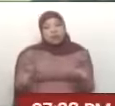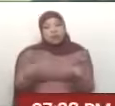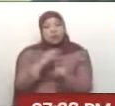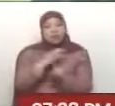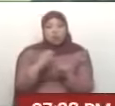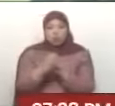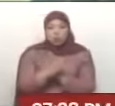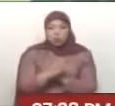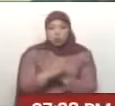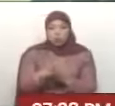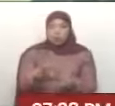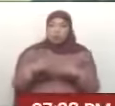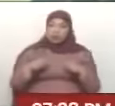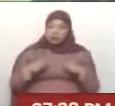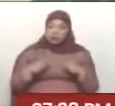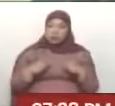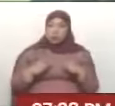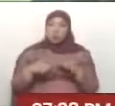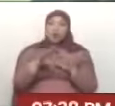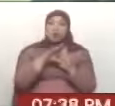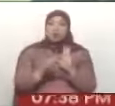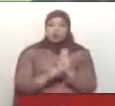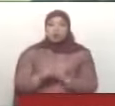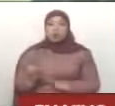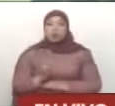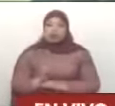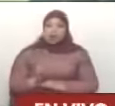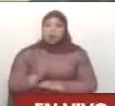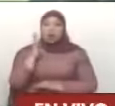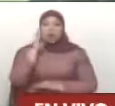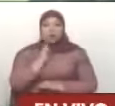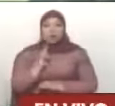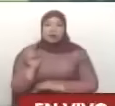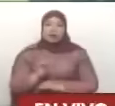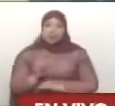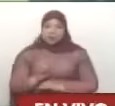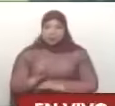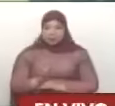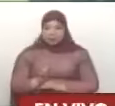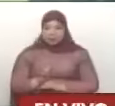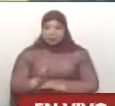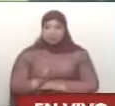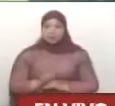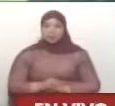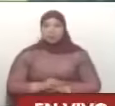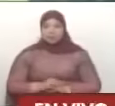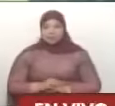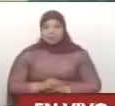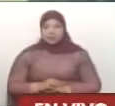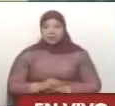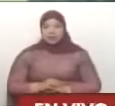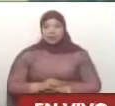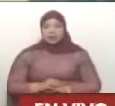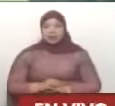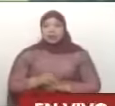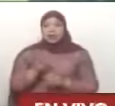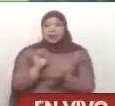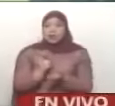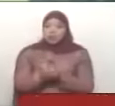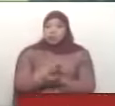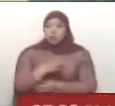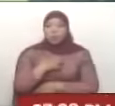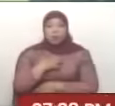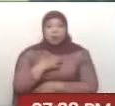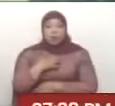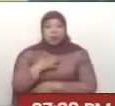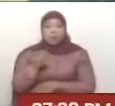culto reconocidos en la constitución de la República Bolivariana. Por lo tanto, se exonera de